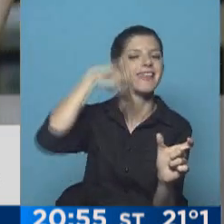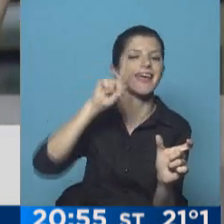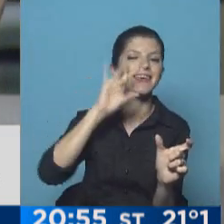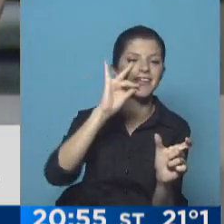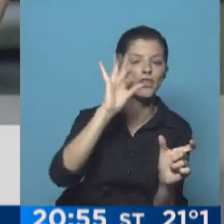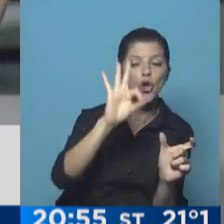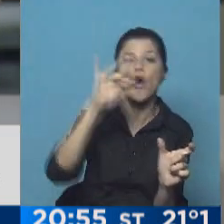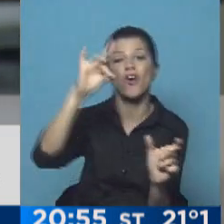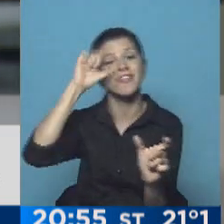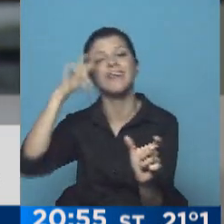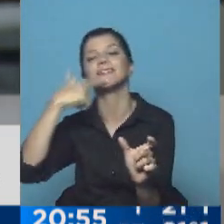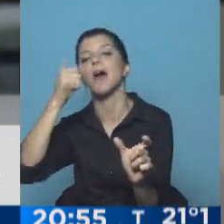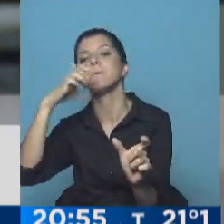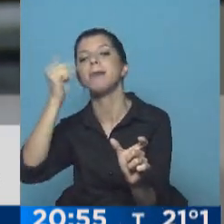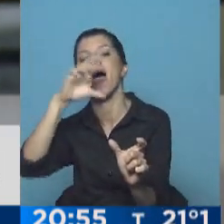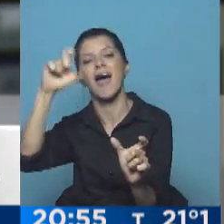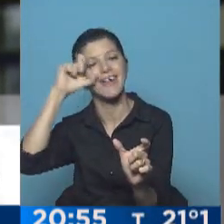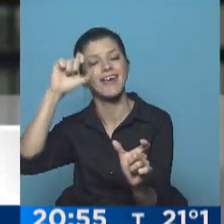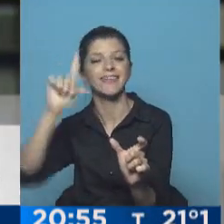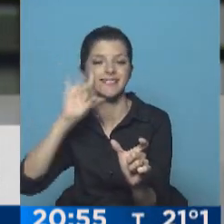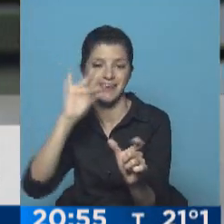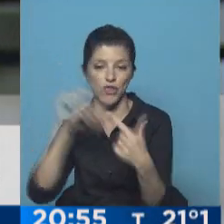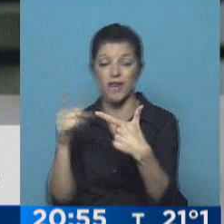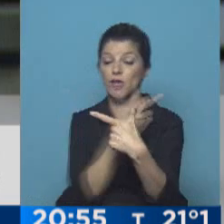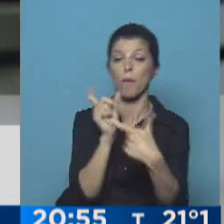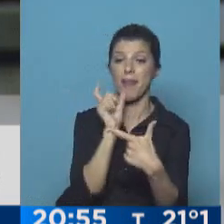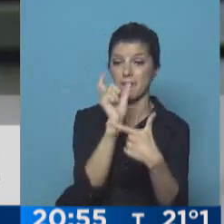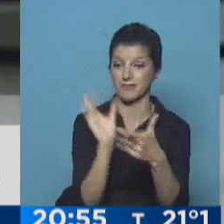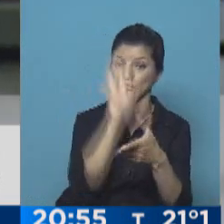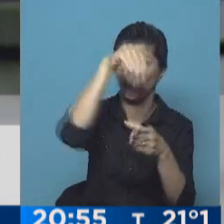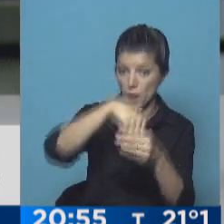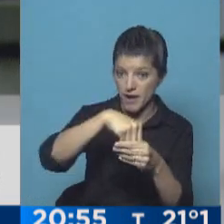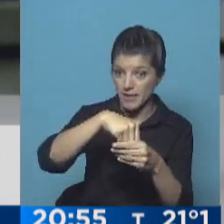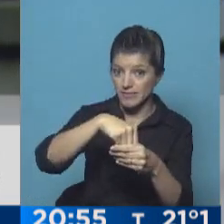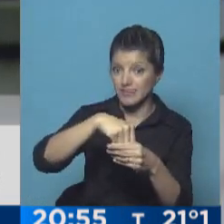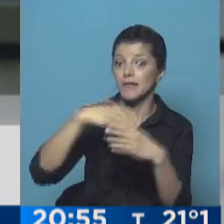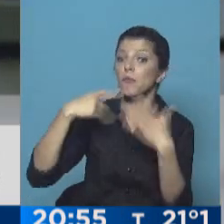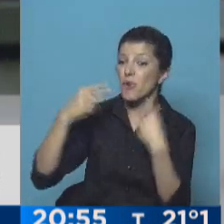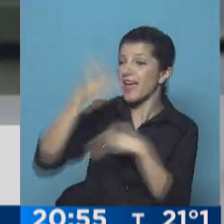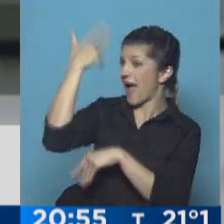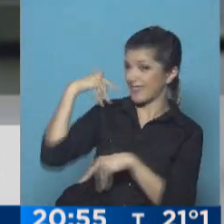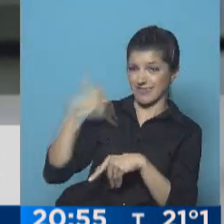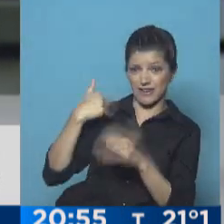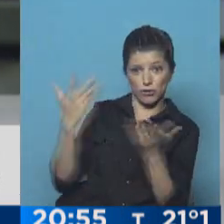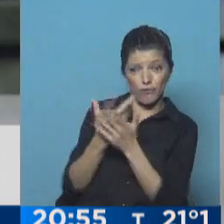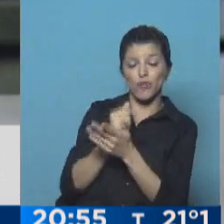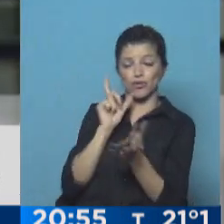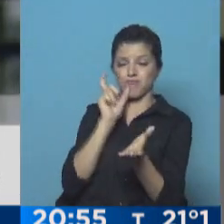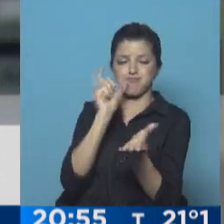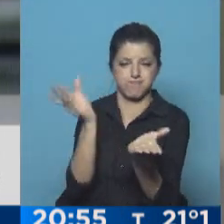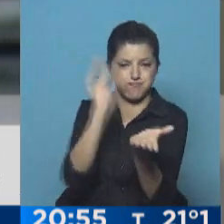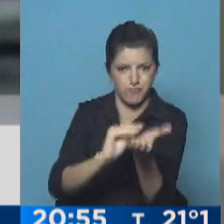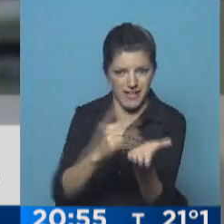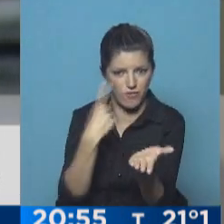partir de la experiencia y la tragedia Argentina el tema de la deuda que ahora fue aprobado